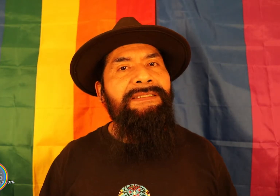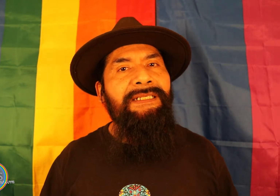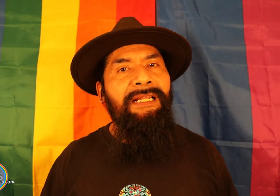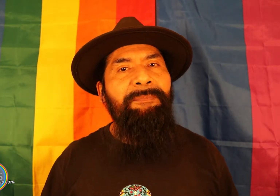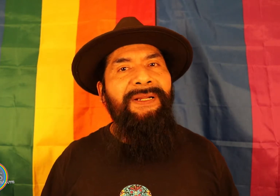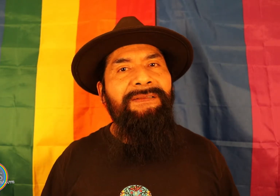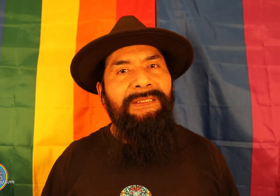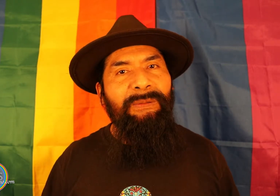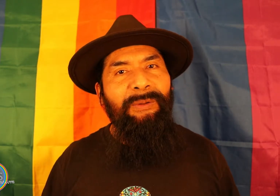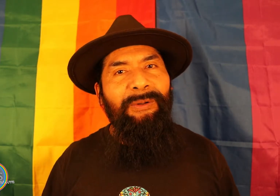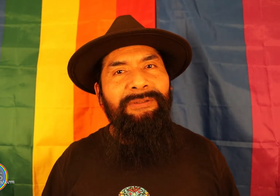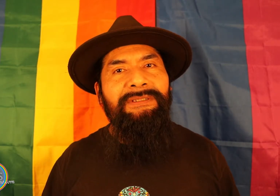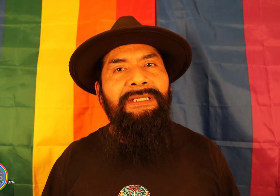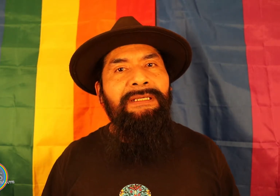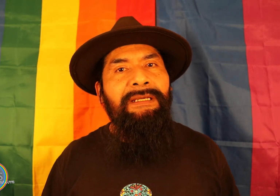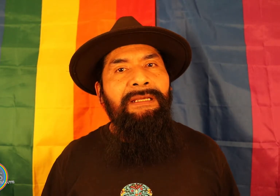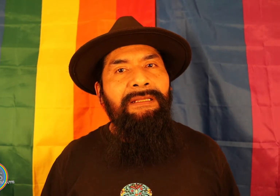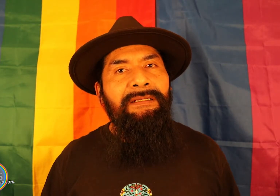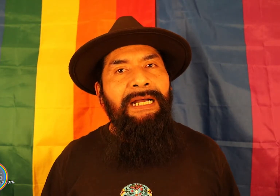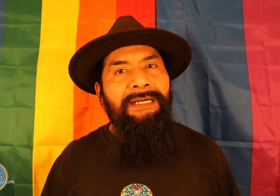y está el Partido